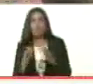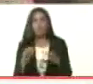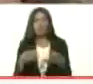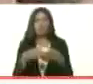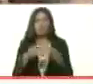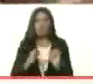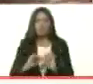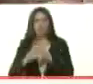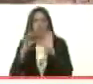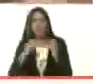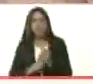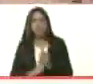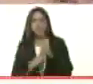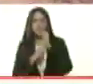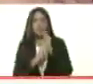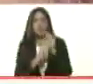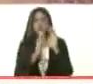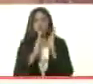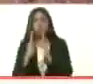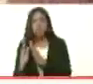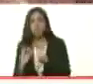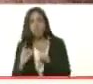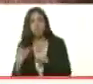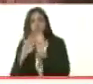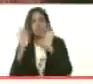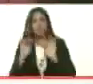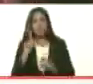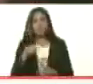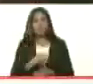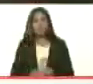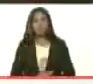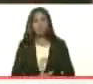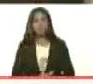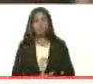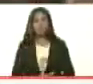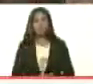obrera. Dirigido y controlado por la clase obrera.